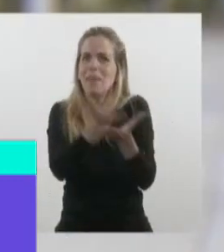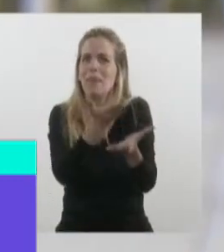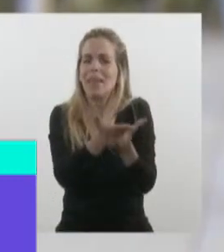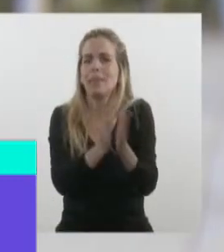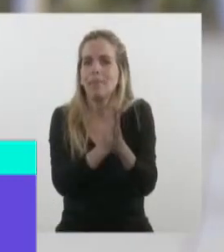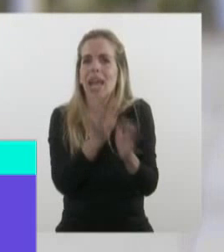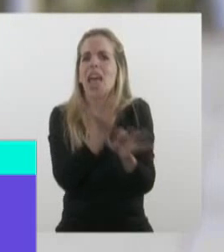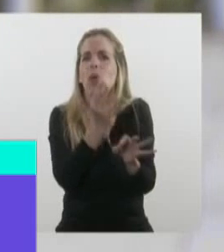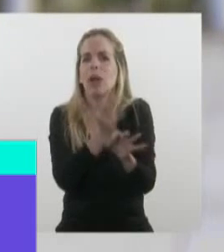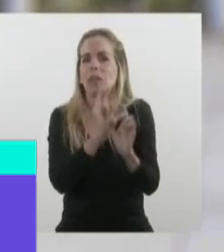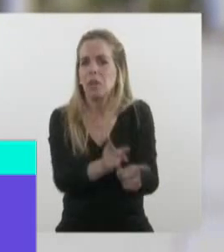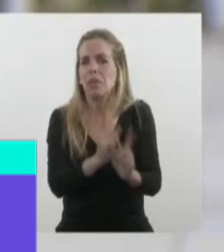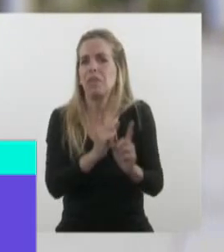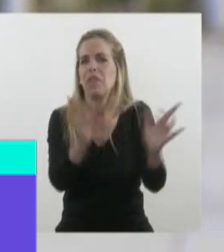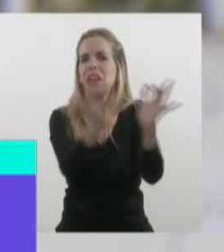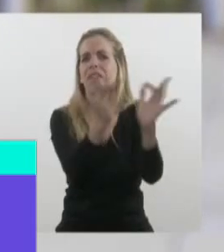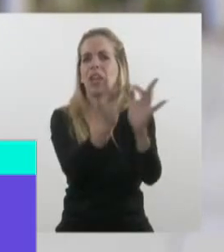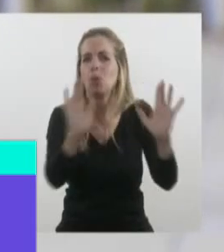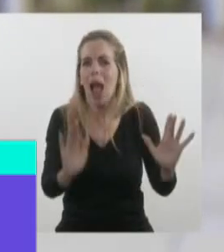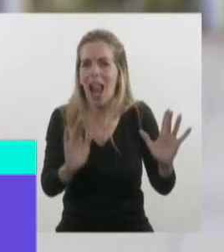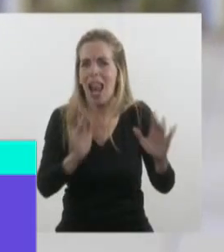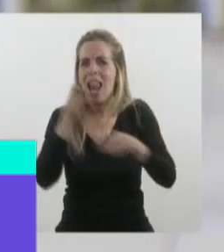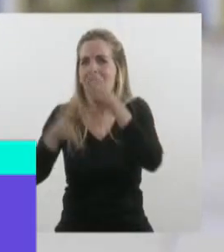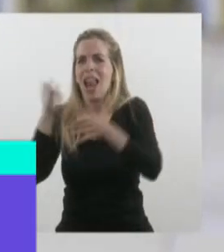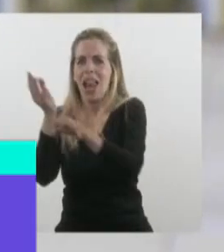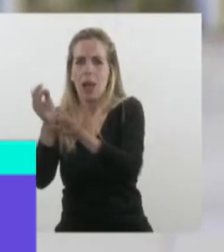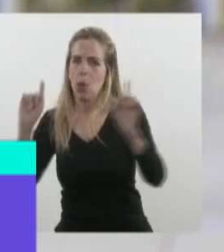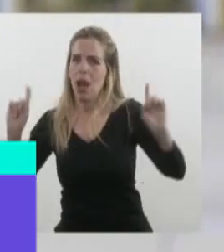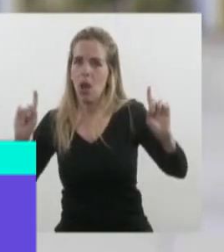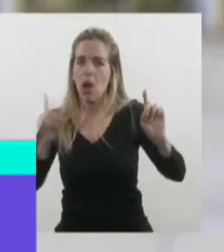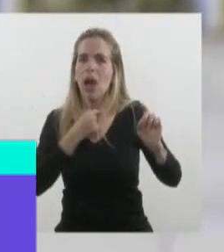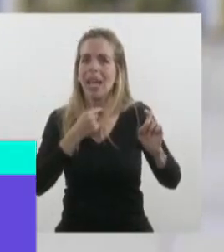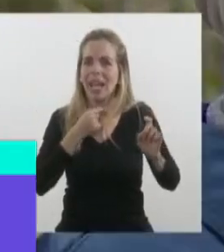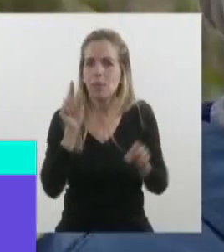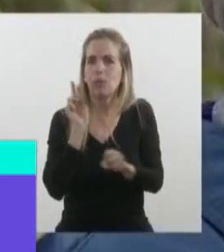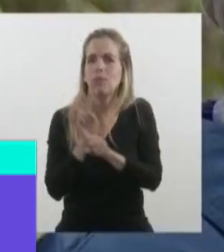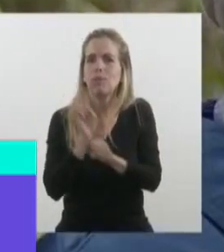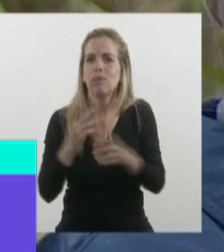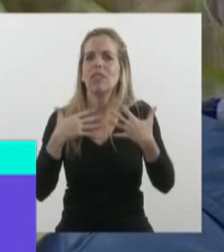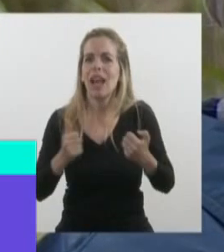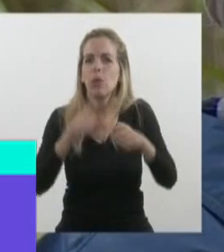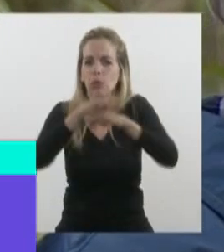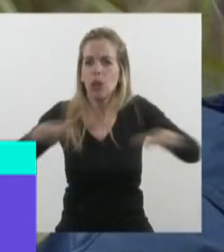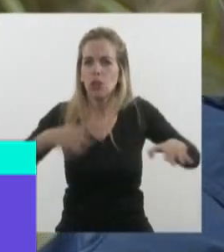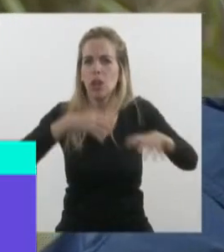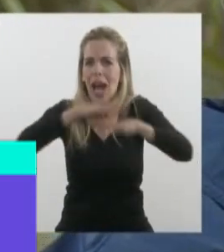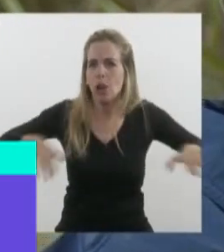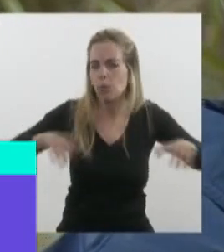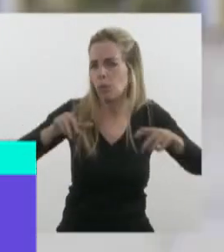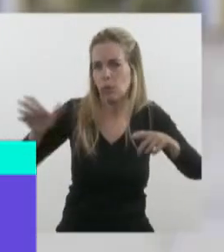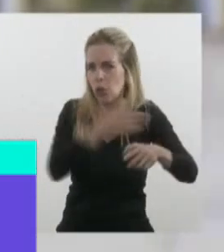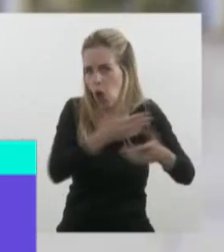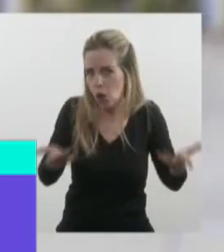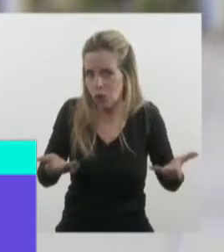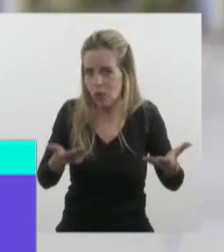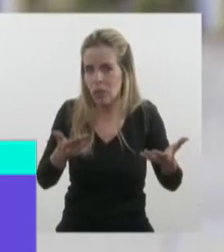virtual, pero lo hacemos porque queremos cuidar la salud de nuestros chicos y de nuestras chicas, y de ese modo la salud de